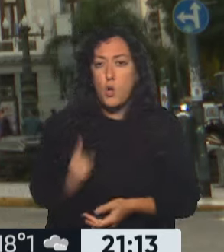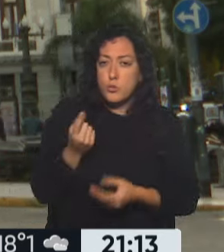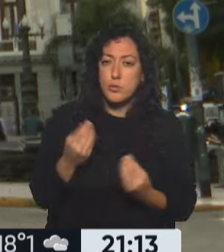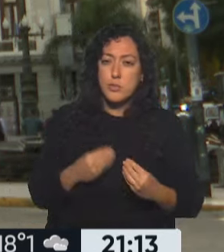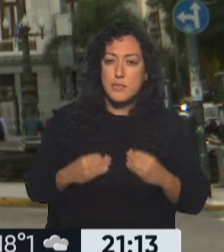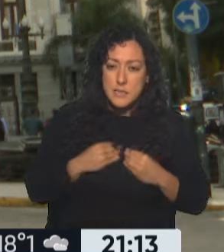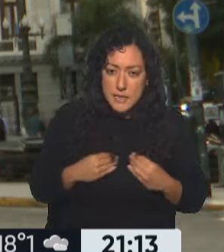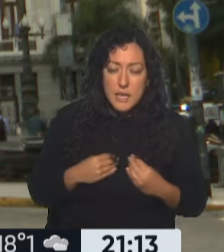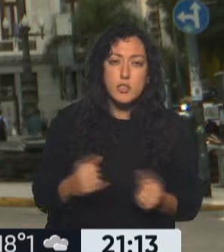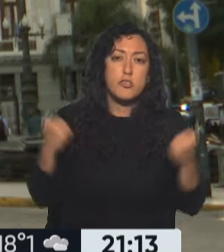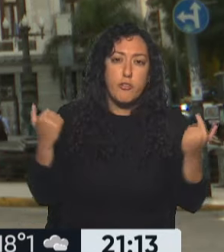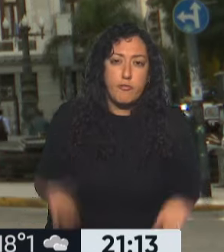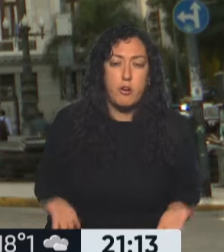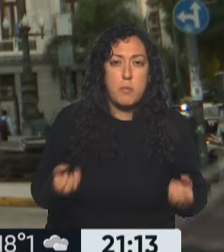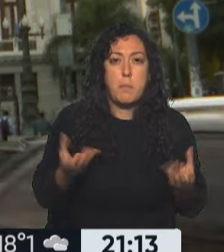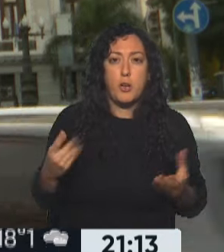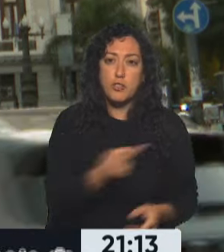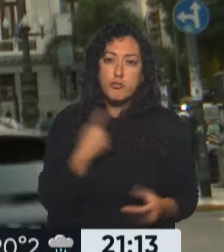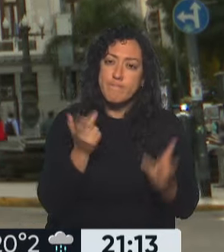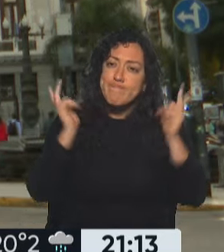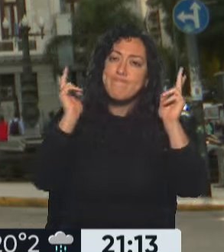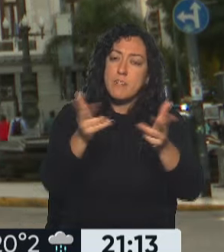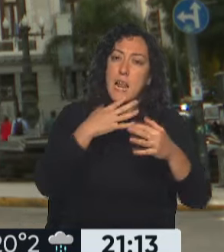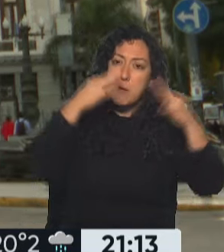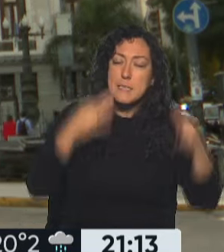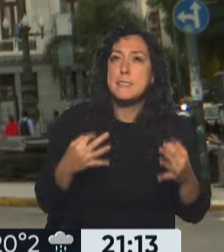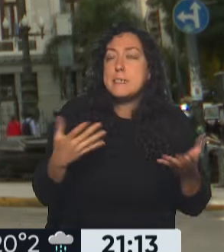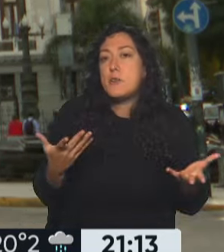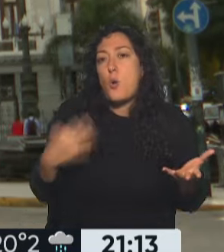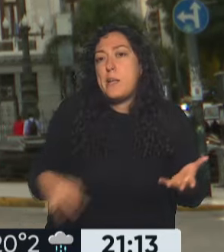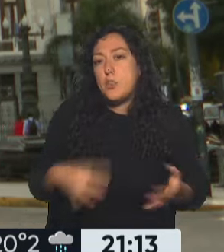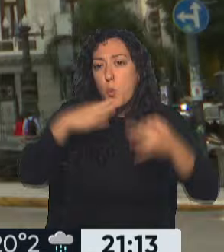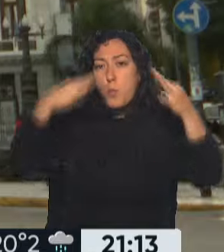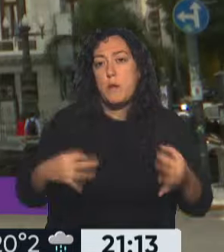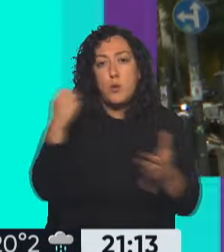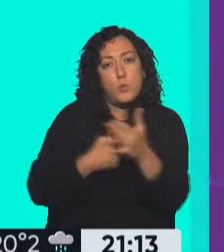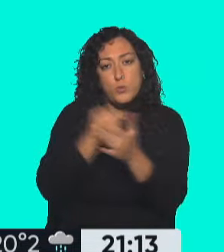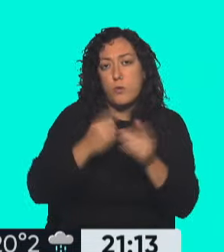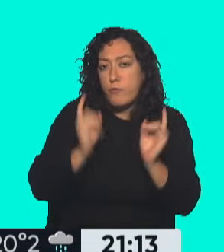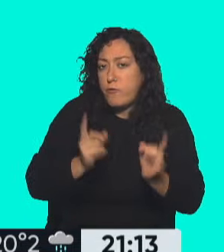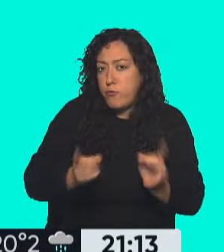estamos satisfechos porque dijimos, realmente hicimos lo que teníamos que hacer y vamos a seguir luchando.